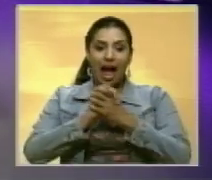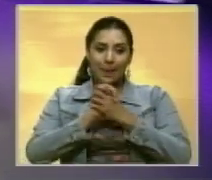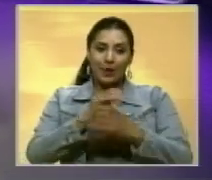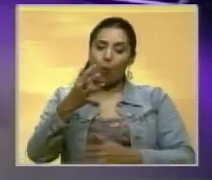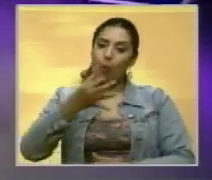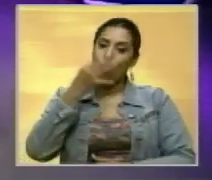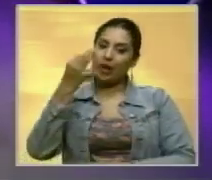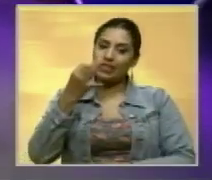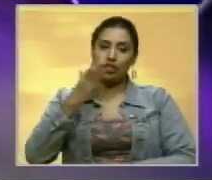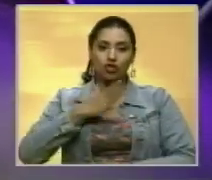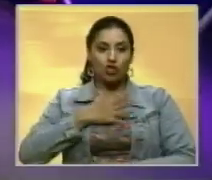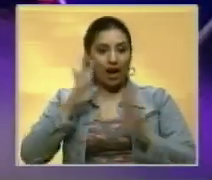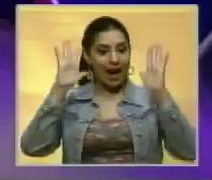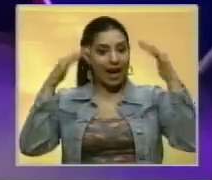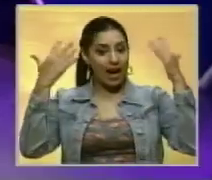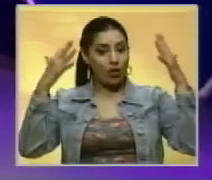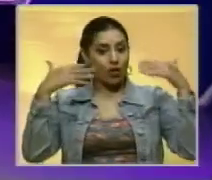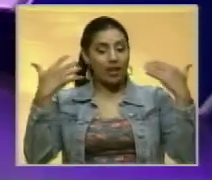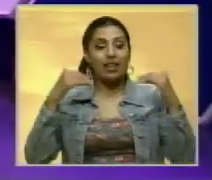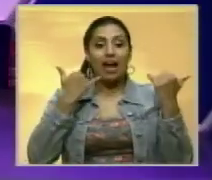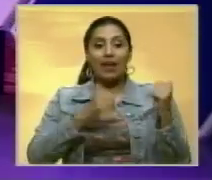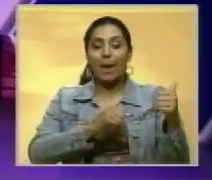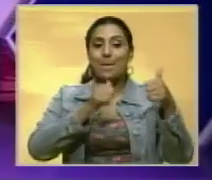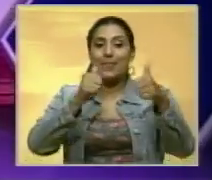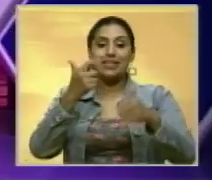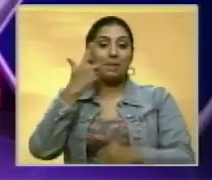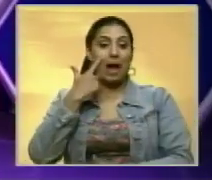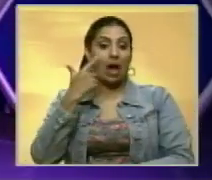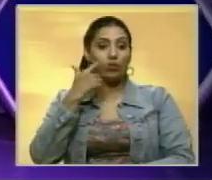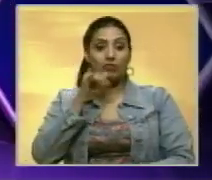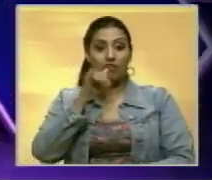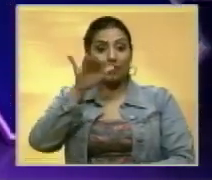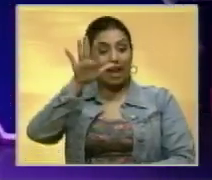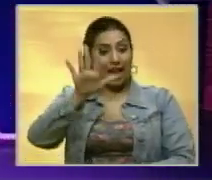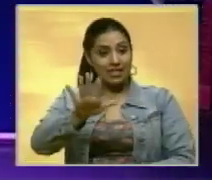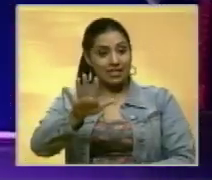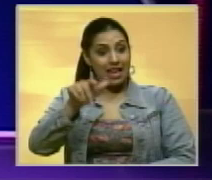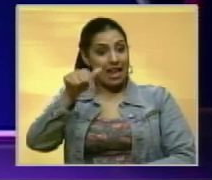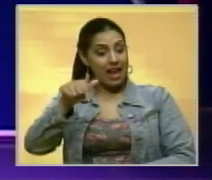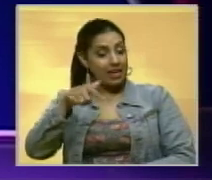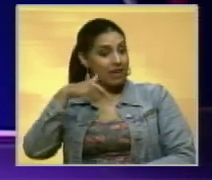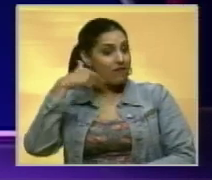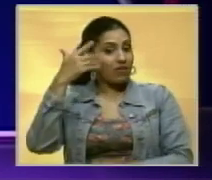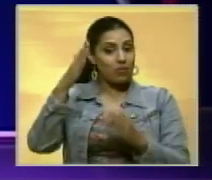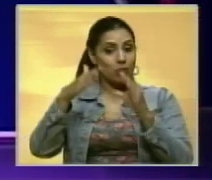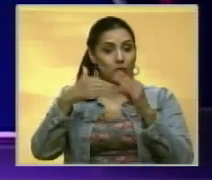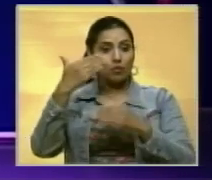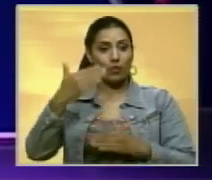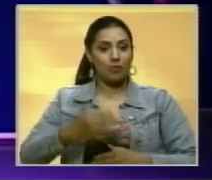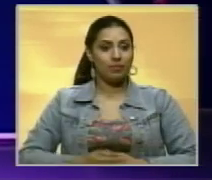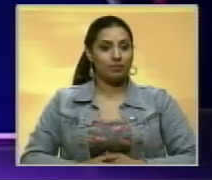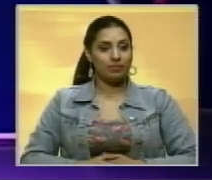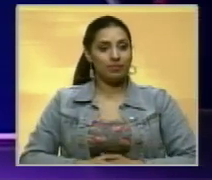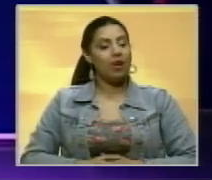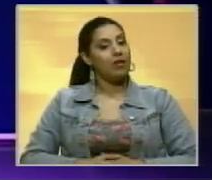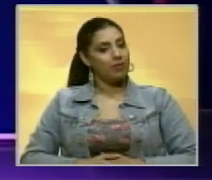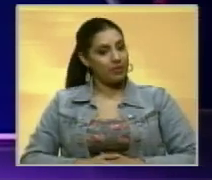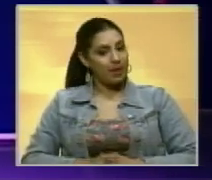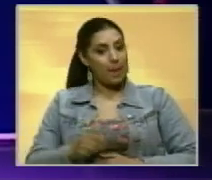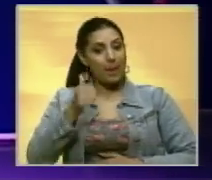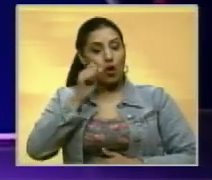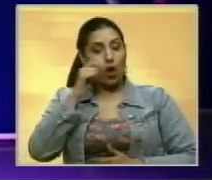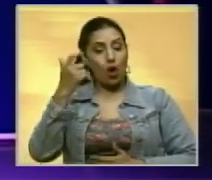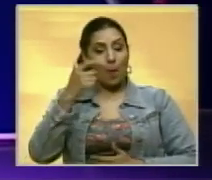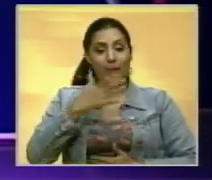Amigos, buenas tardes. Soy Carolina Zulbarán. Iniciamos nuestro acostumbrado recorrido por las noticias del entretenimiento aquí en Estrenos y Estrellas con